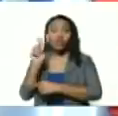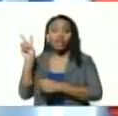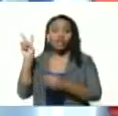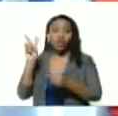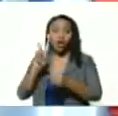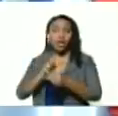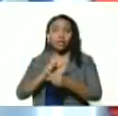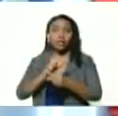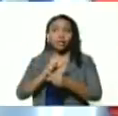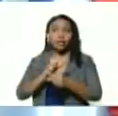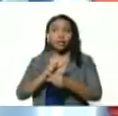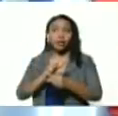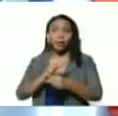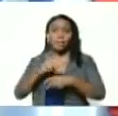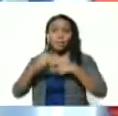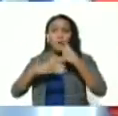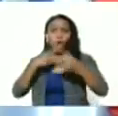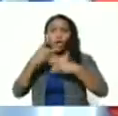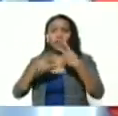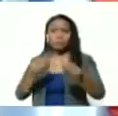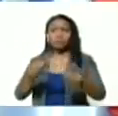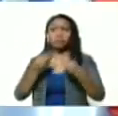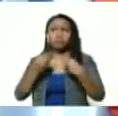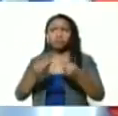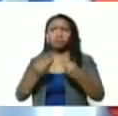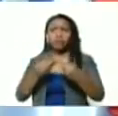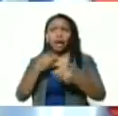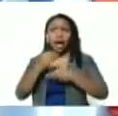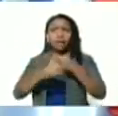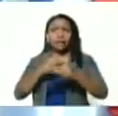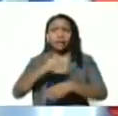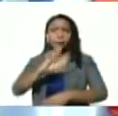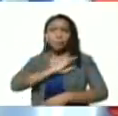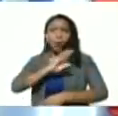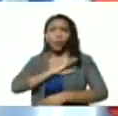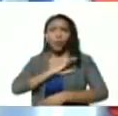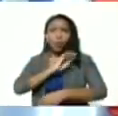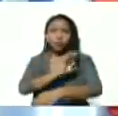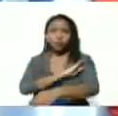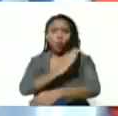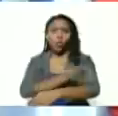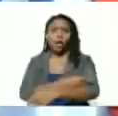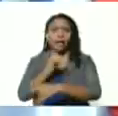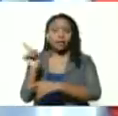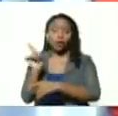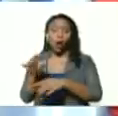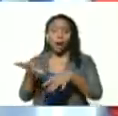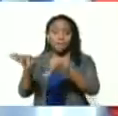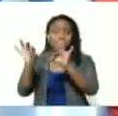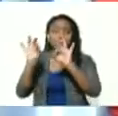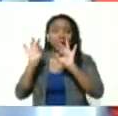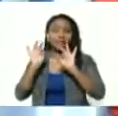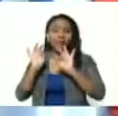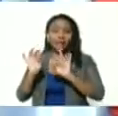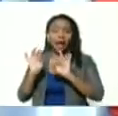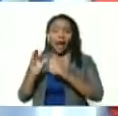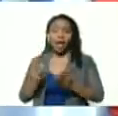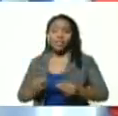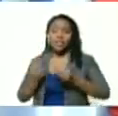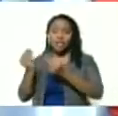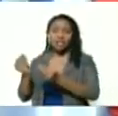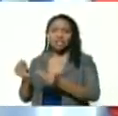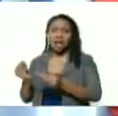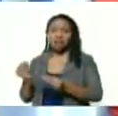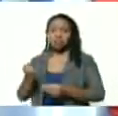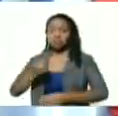violencia política para hacerse del poder, son especialistas en dársela de